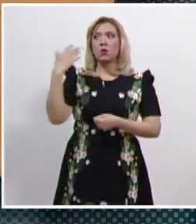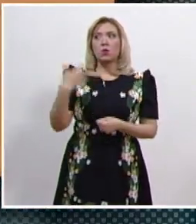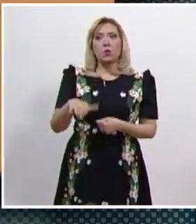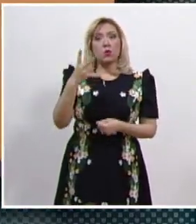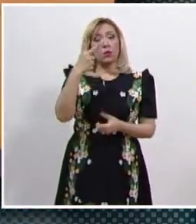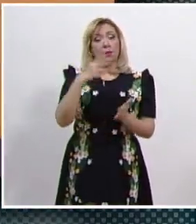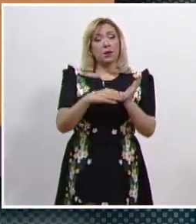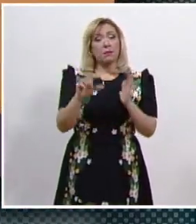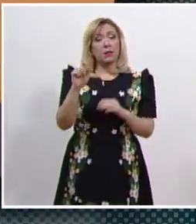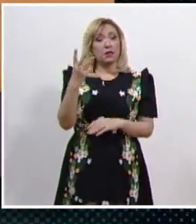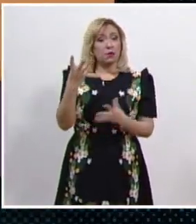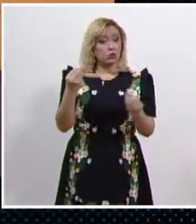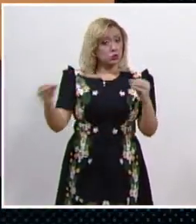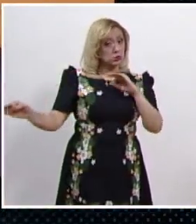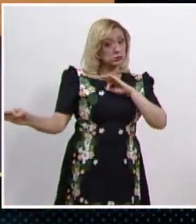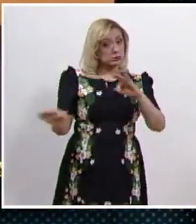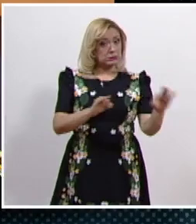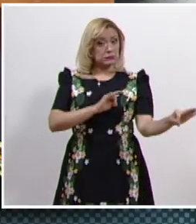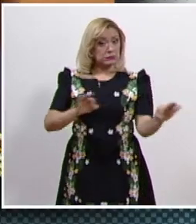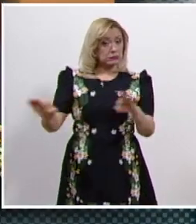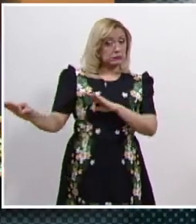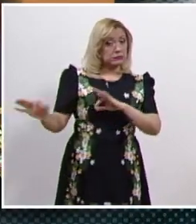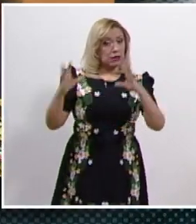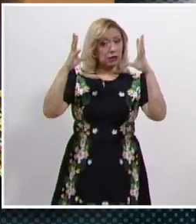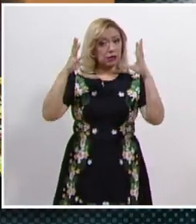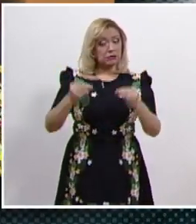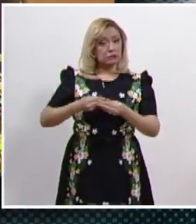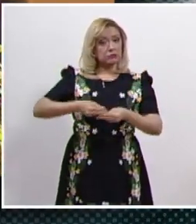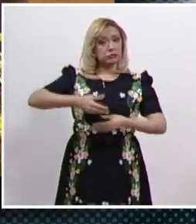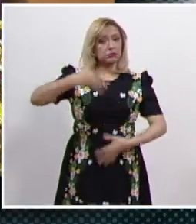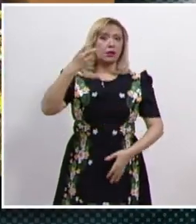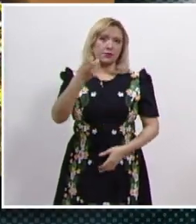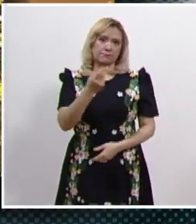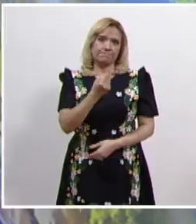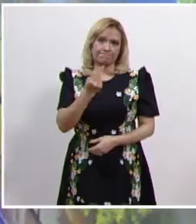2023. Para el canal del Poder Judicial de la Federación, Jesús Daza.